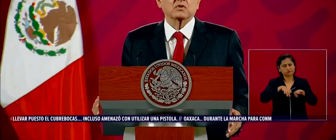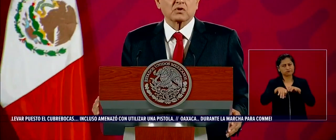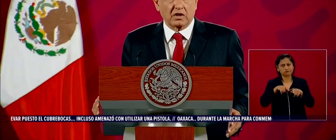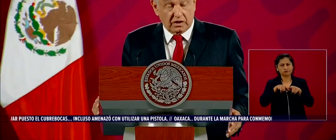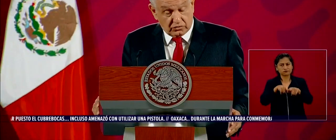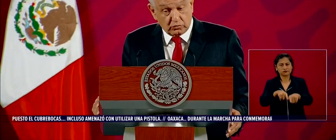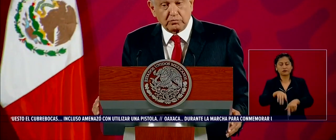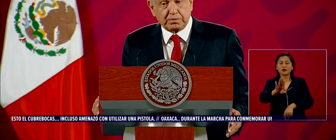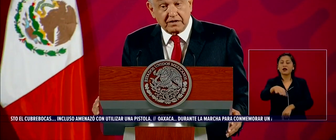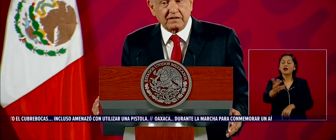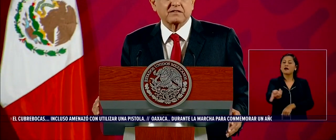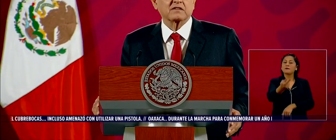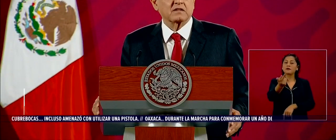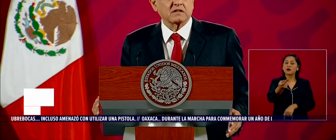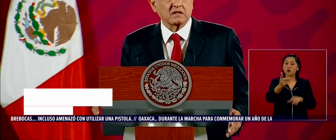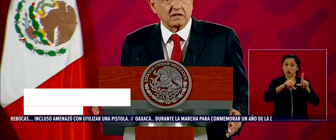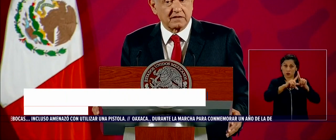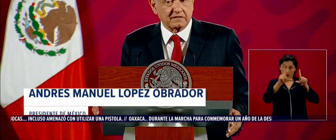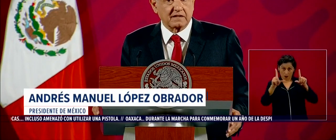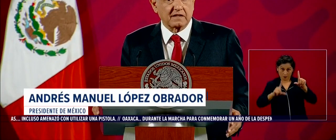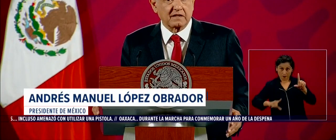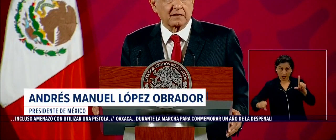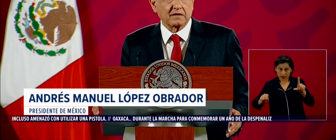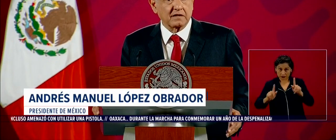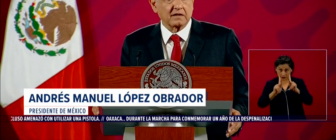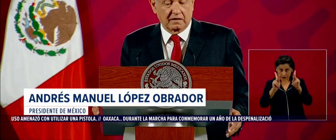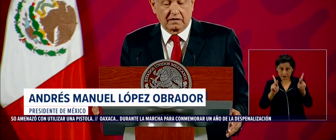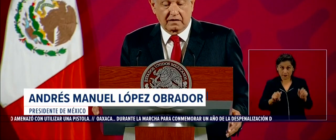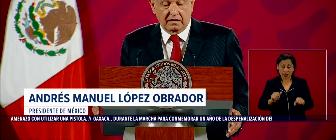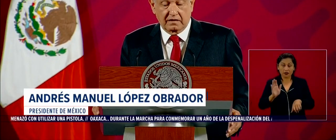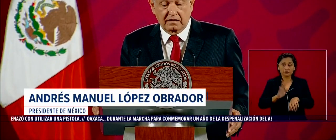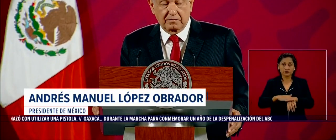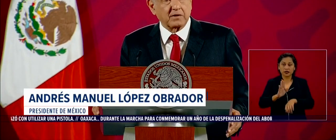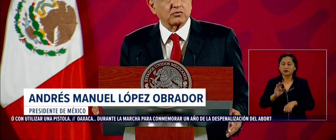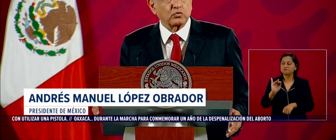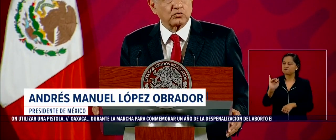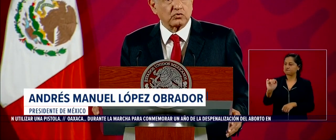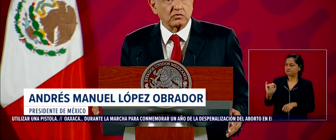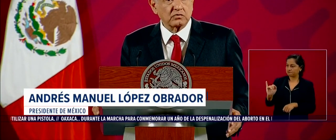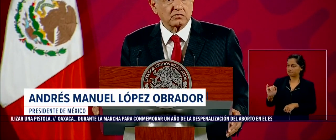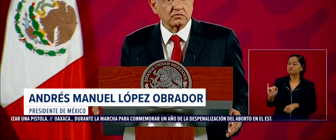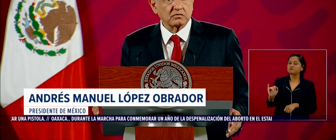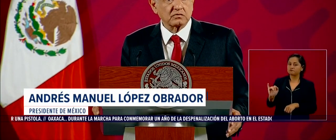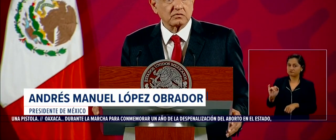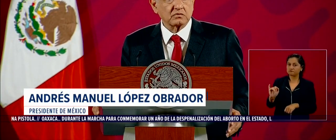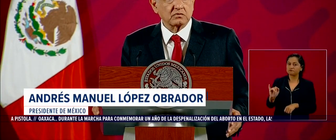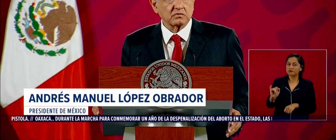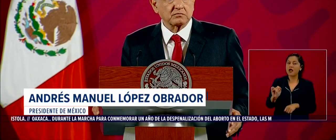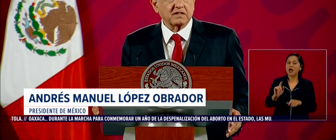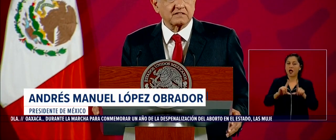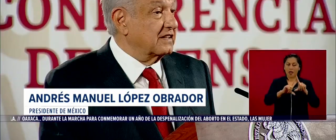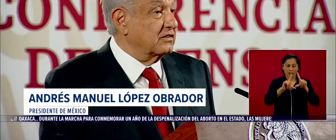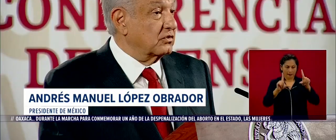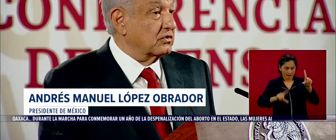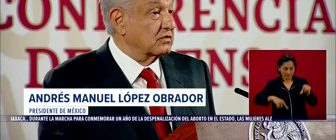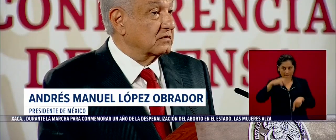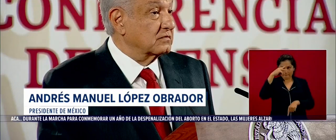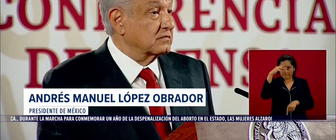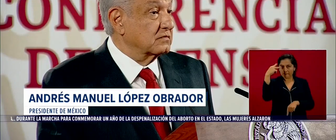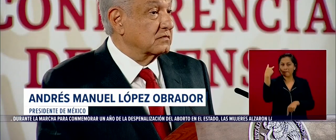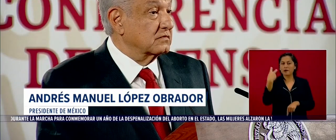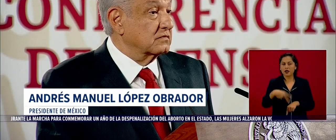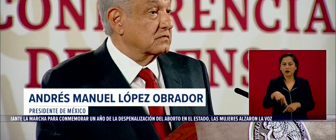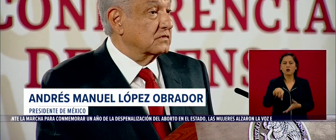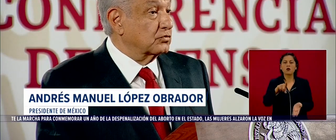Es un país más justo, más digno,